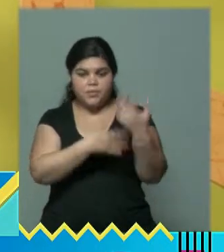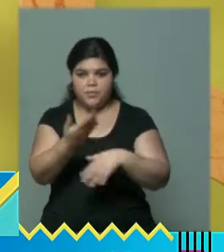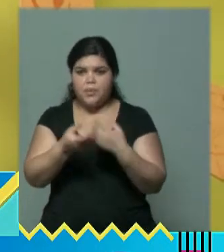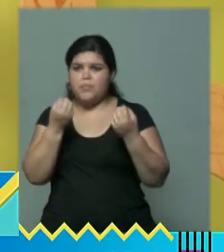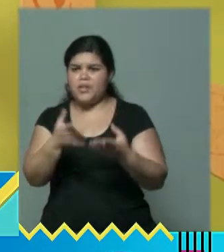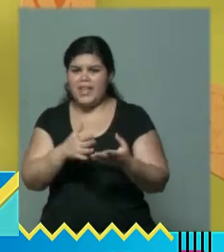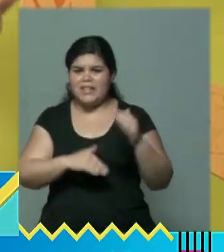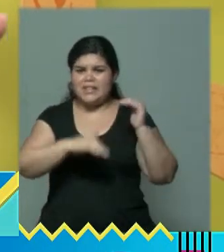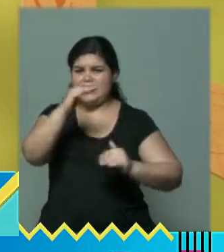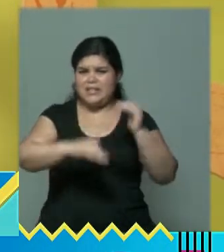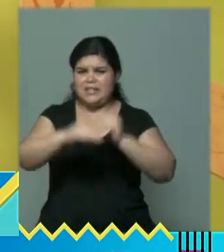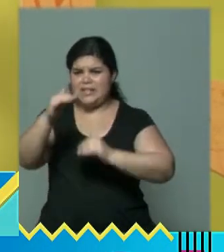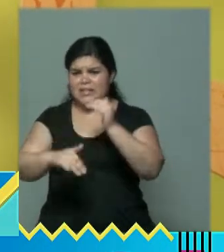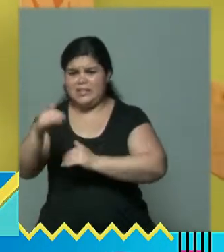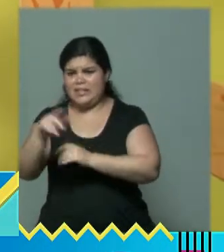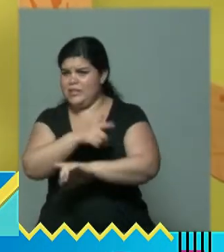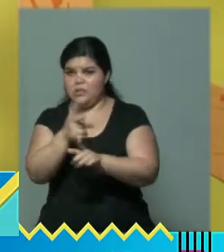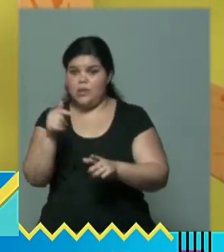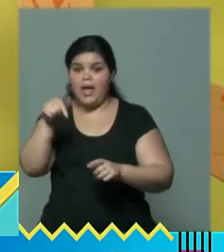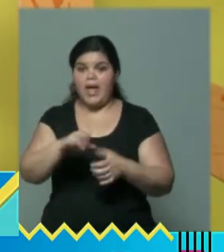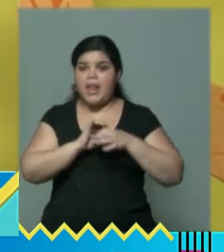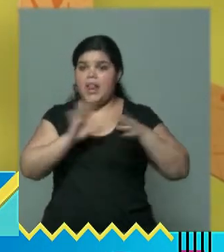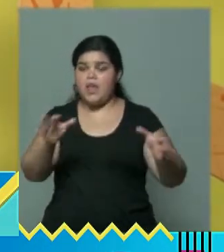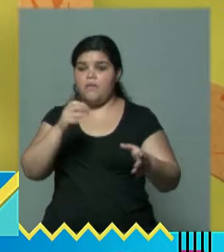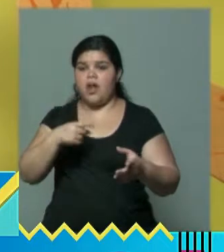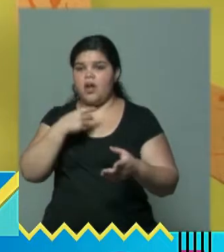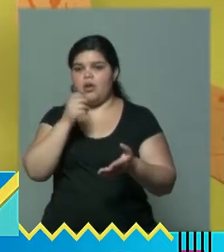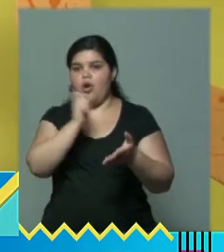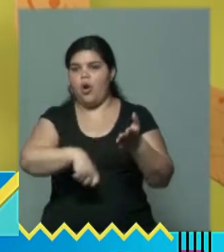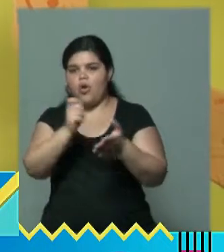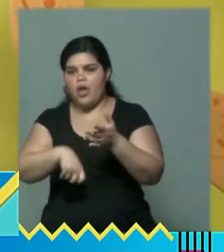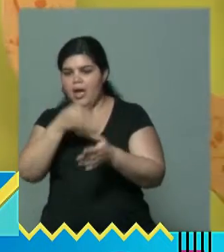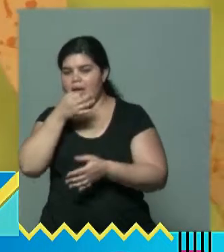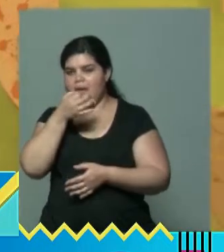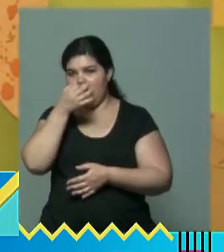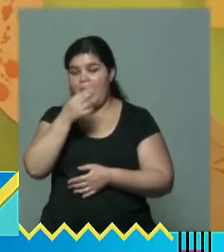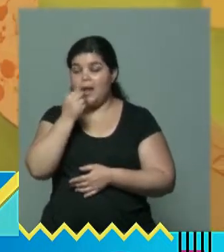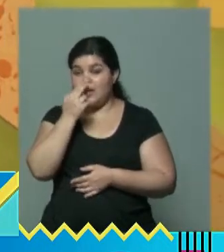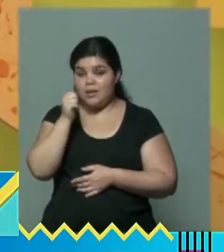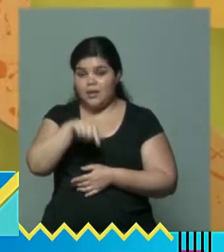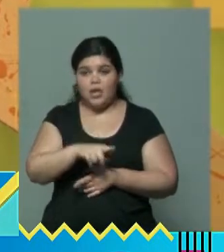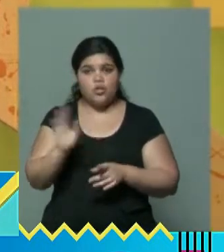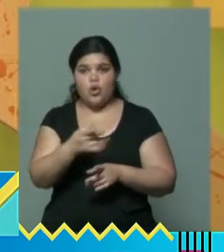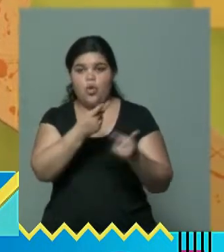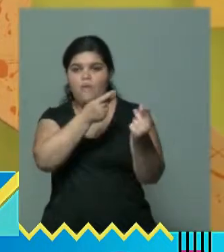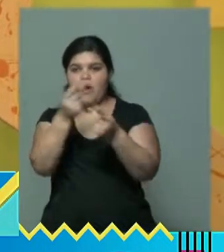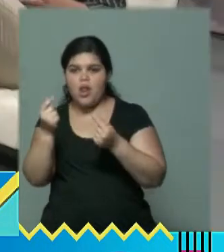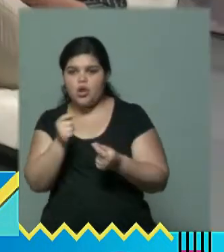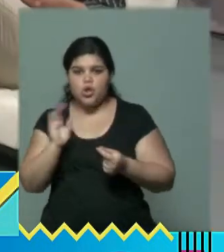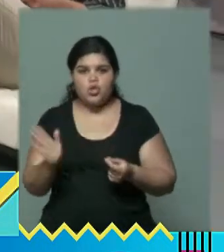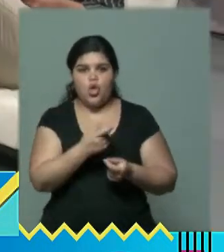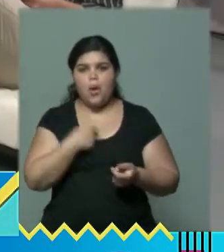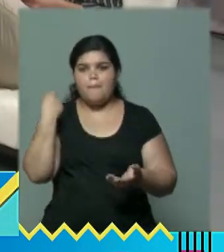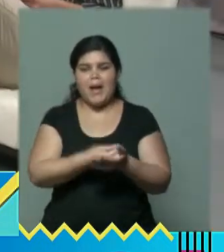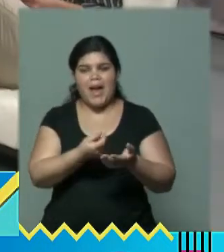el sistema que si llegan a liberar la contratación de la energía, todos van a contratar por los valores marginales y todo lo que vamos a pagar nosotros va a ser mucho más